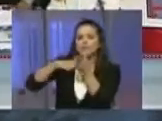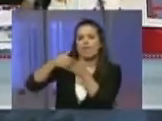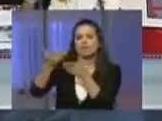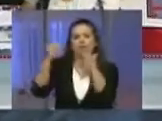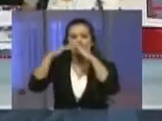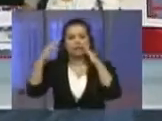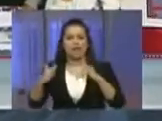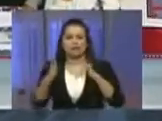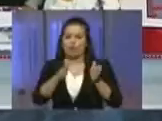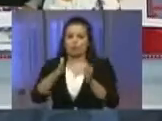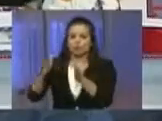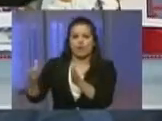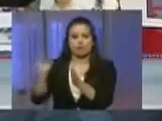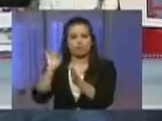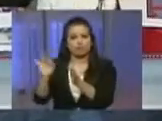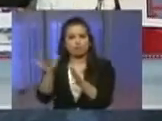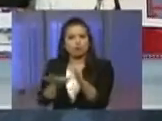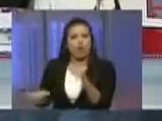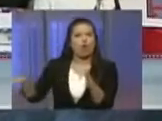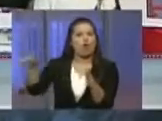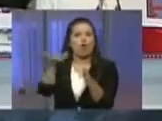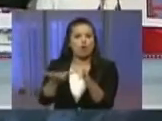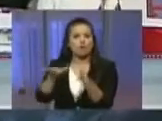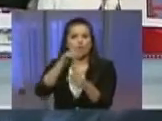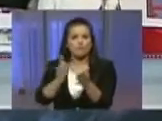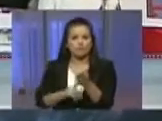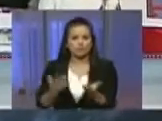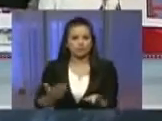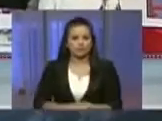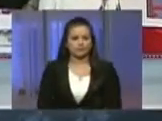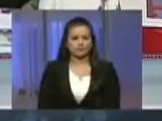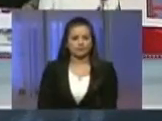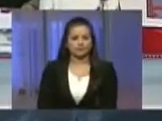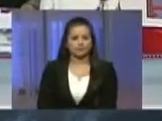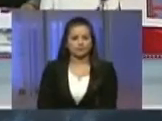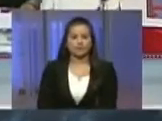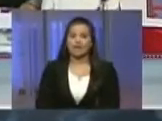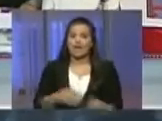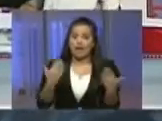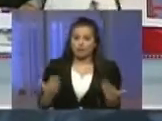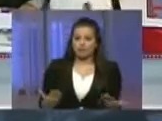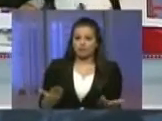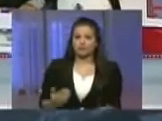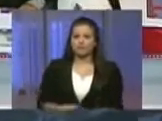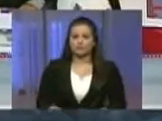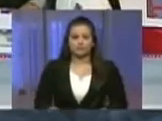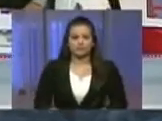reurbano ahora Cuál es el el poder